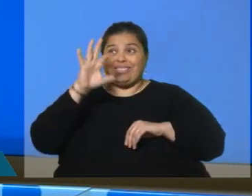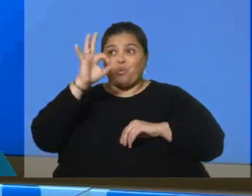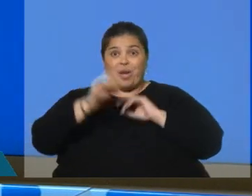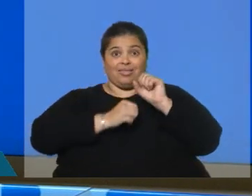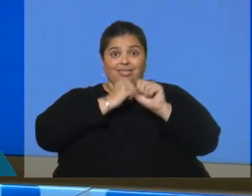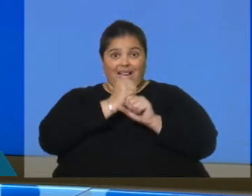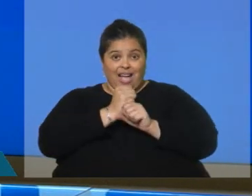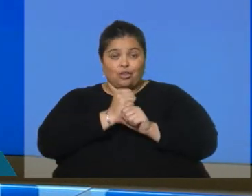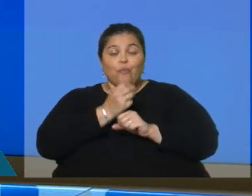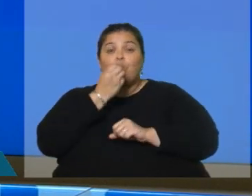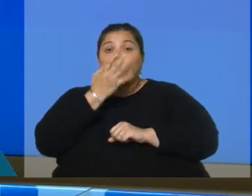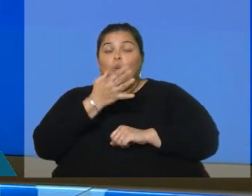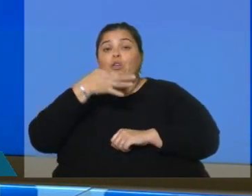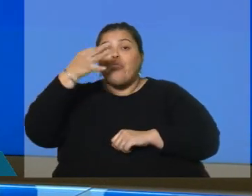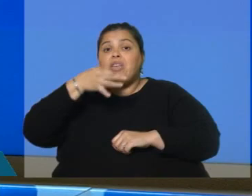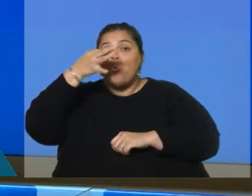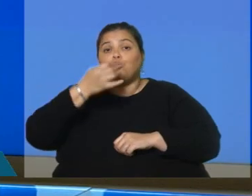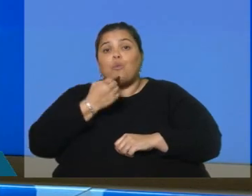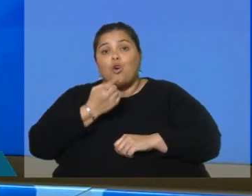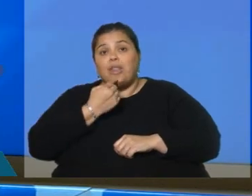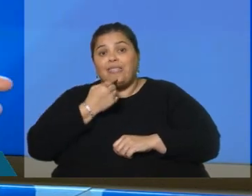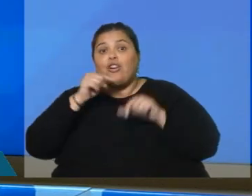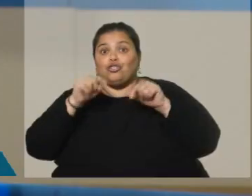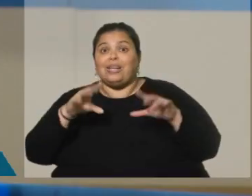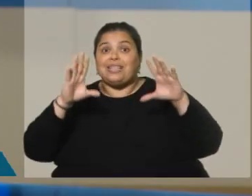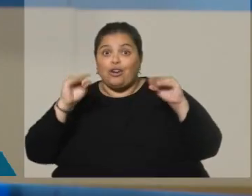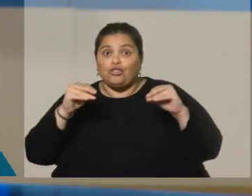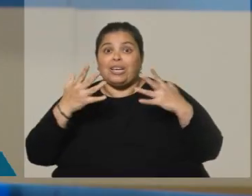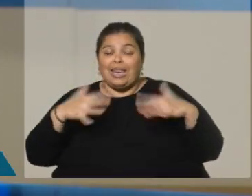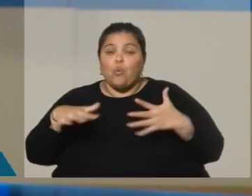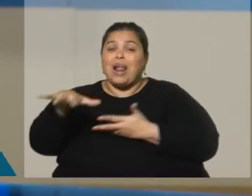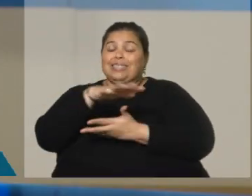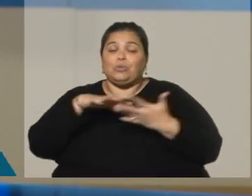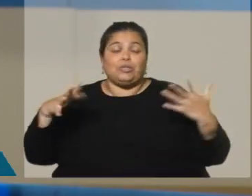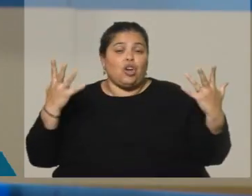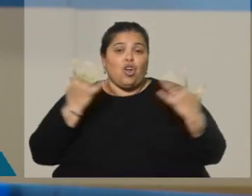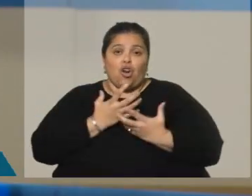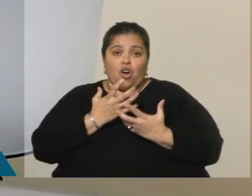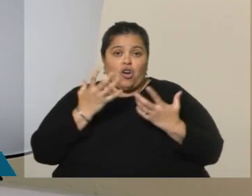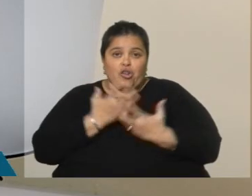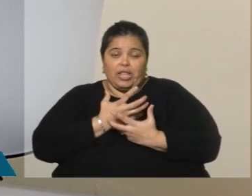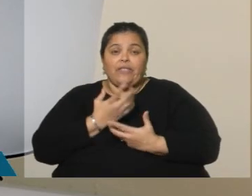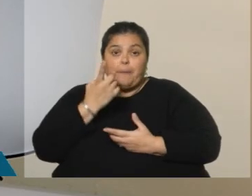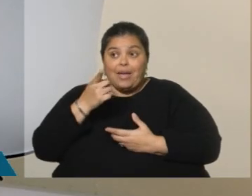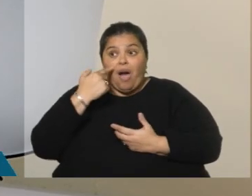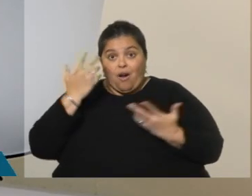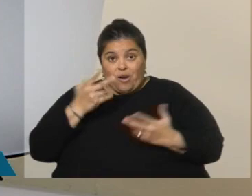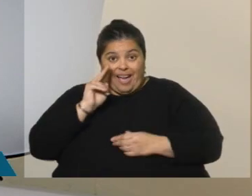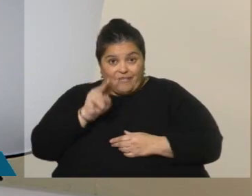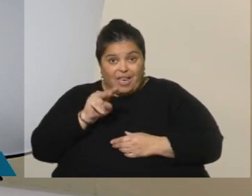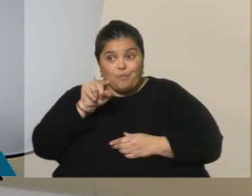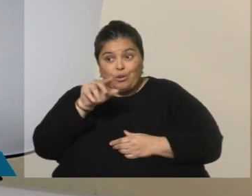fueron buenos discursos políticos lo que se dieron esa noche que era dramática la situación que se estaba viviendo no Pero viéndolo hoy exactamente